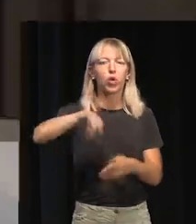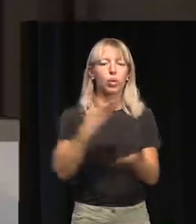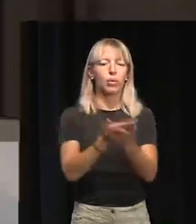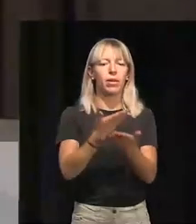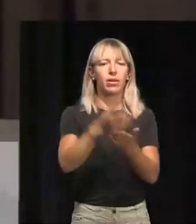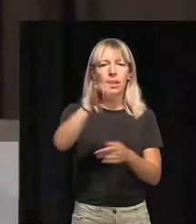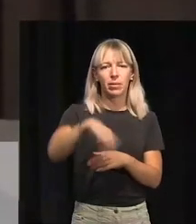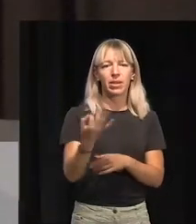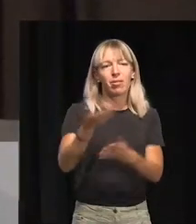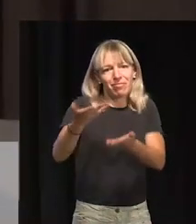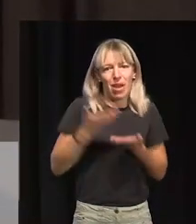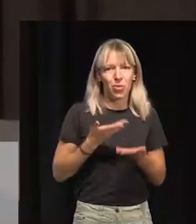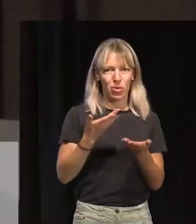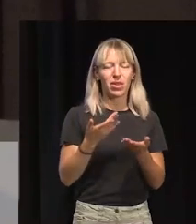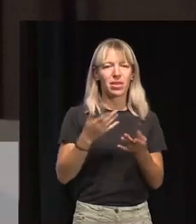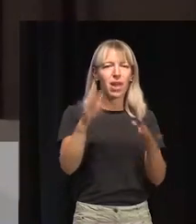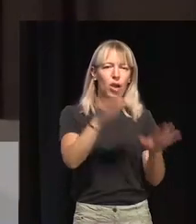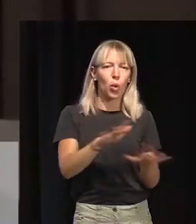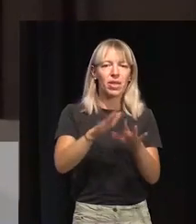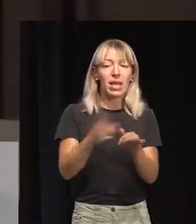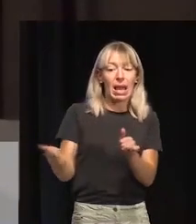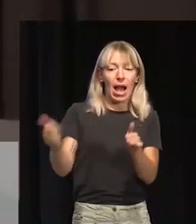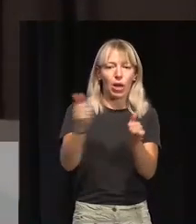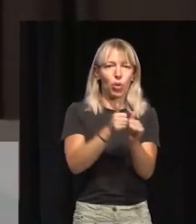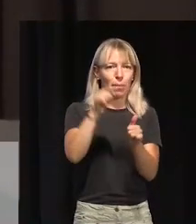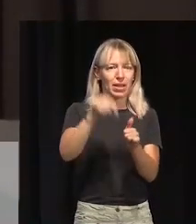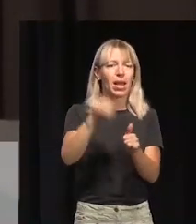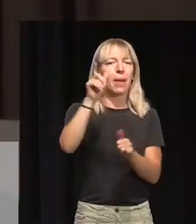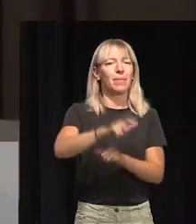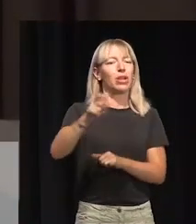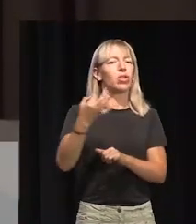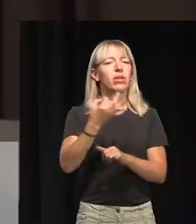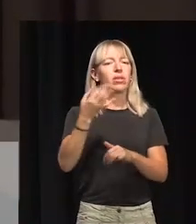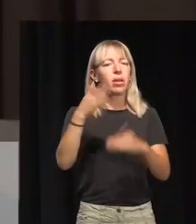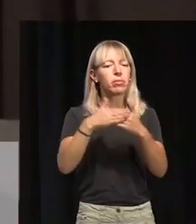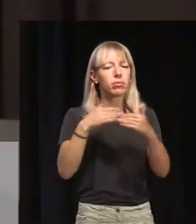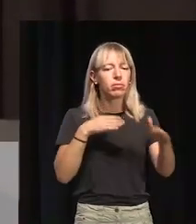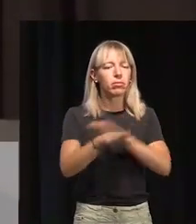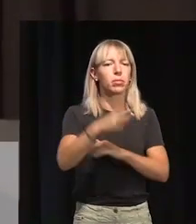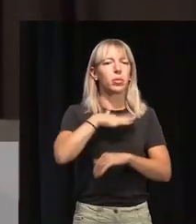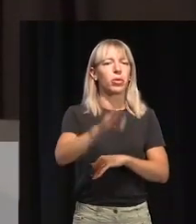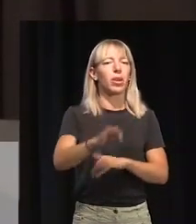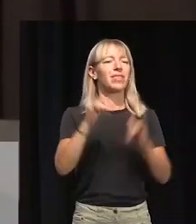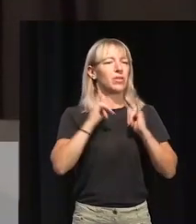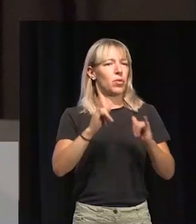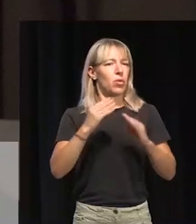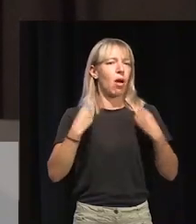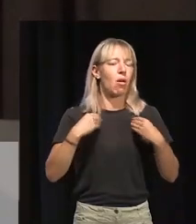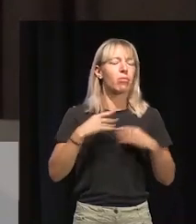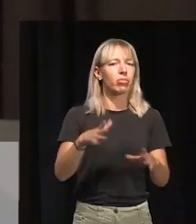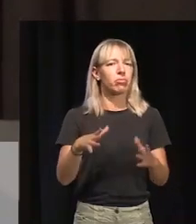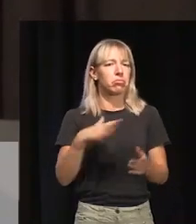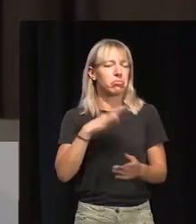por supuesto, que nos ayudaseis a convencer y acompañar a las personas a que traspasasen las puertas y a que pudiesen disfrutar de toda esta